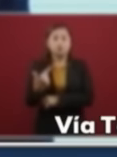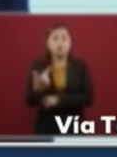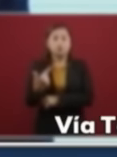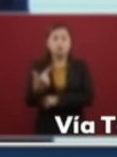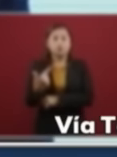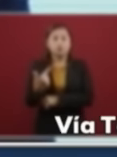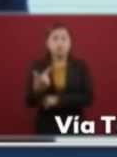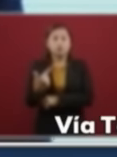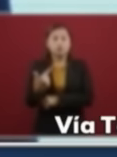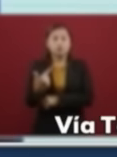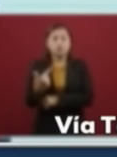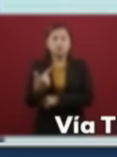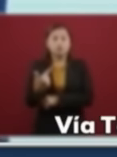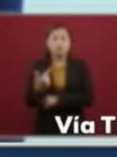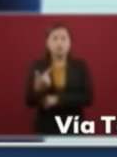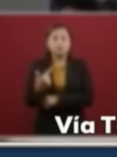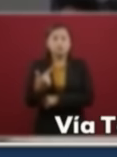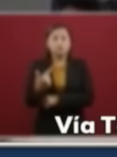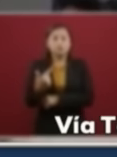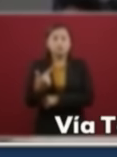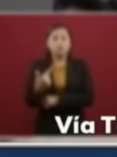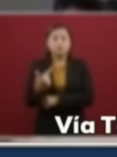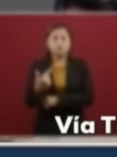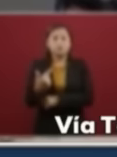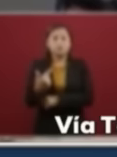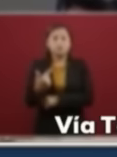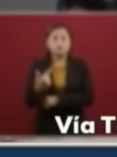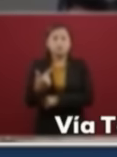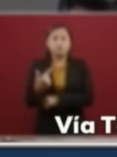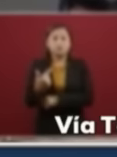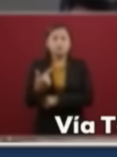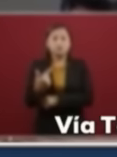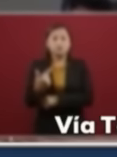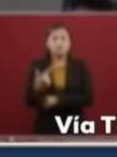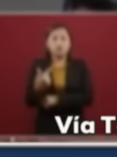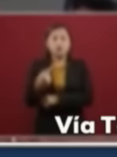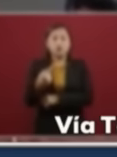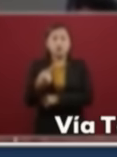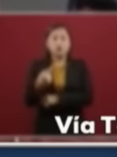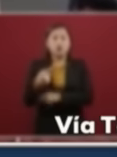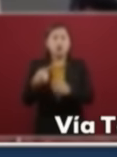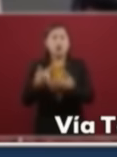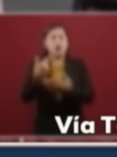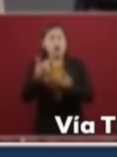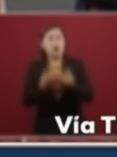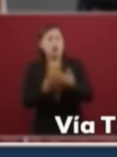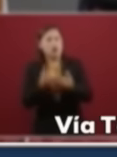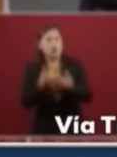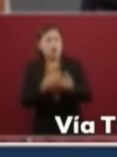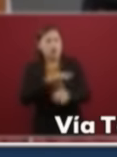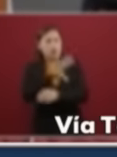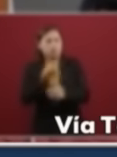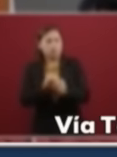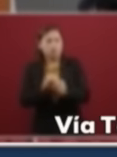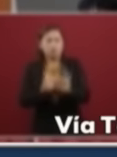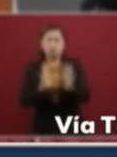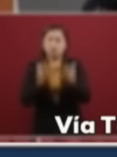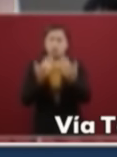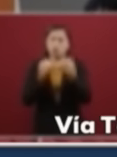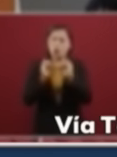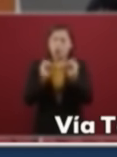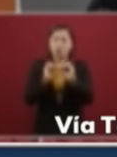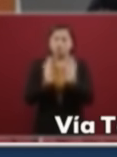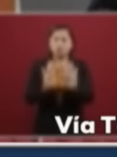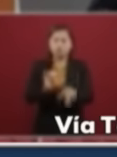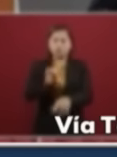Luego, como vivo en Estados Unidos, quería preguntarle de Donald Trump, pero ahí sí no me contestó nada que no haya contestado antes. Exacto. Le quería preguntar, porque escribo para el Reforma y me